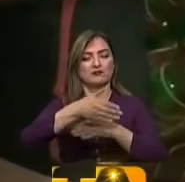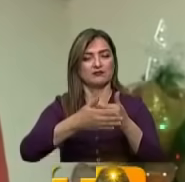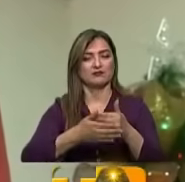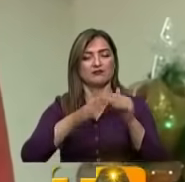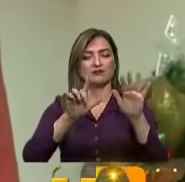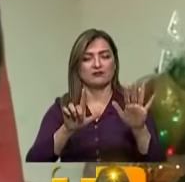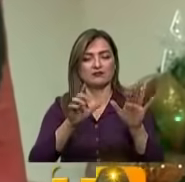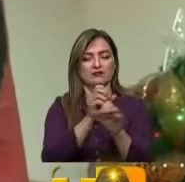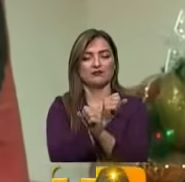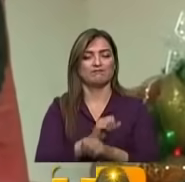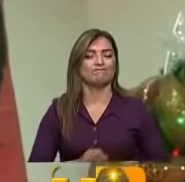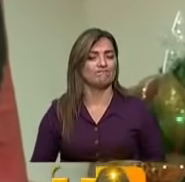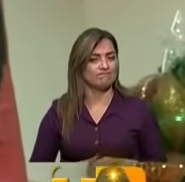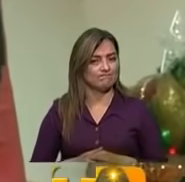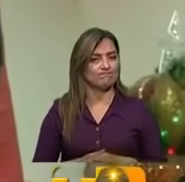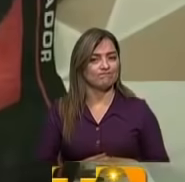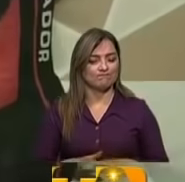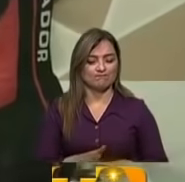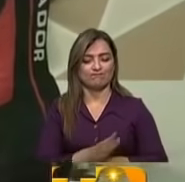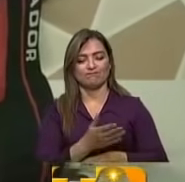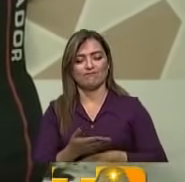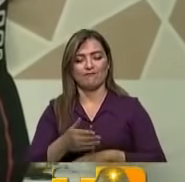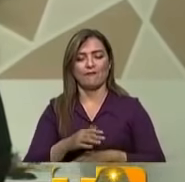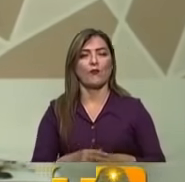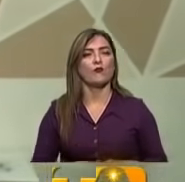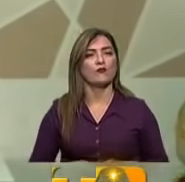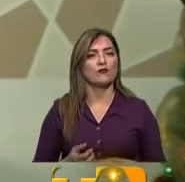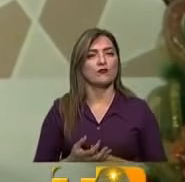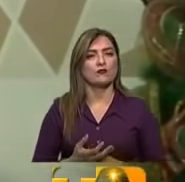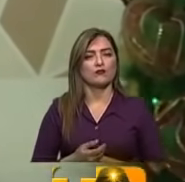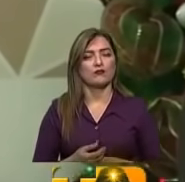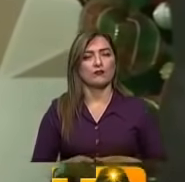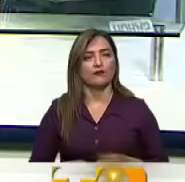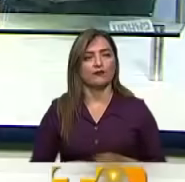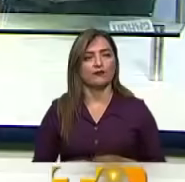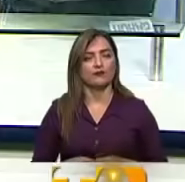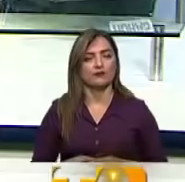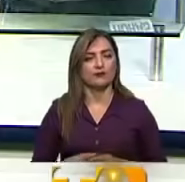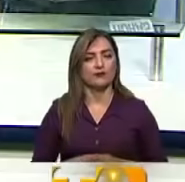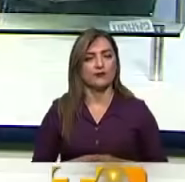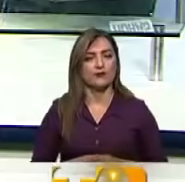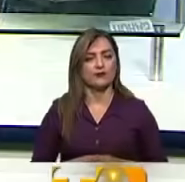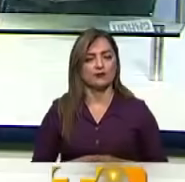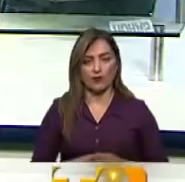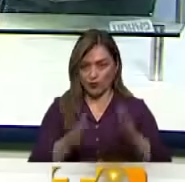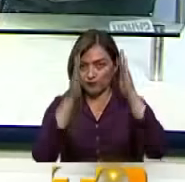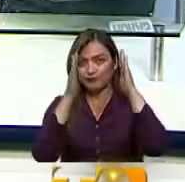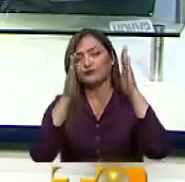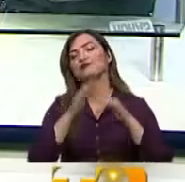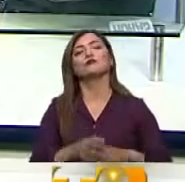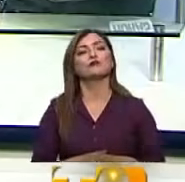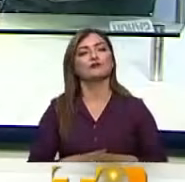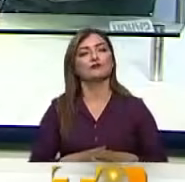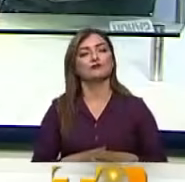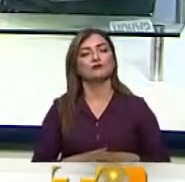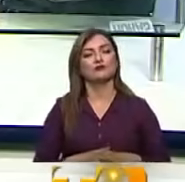las 19:00, donde además habrá música. Fernanda Ceballos, 24 horas. Y preste mucha atención porque se